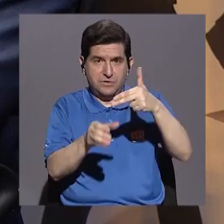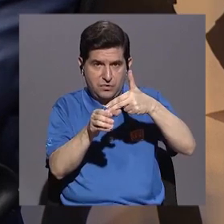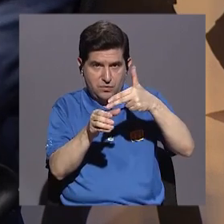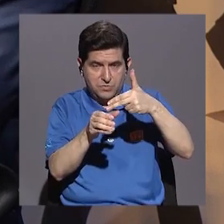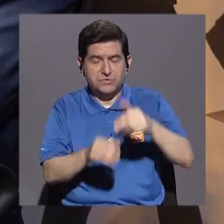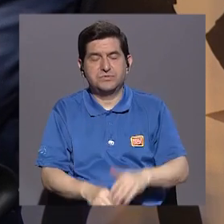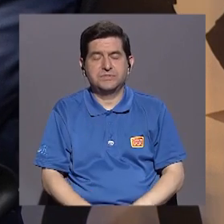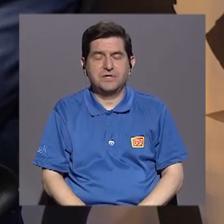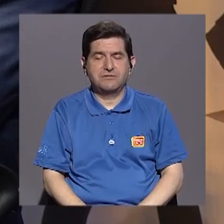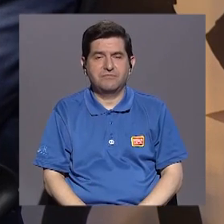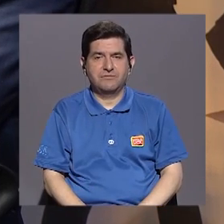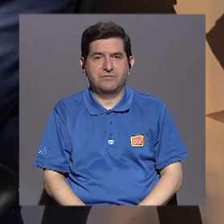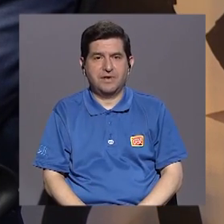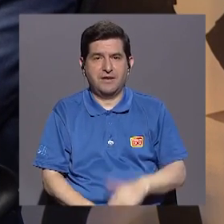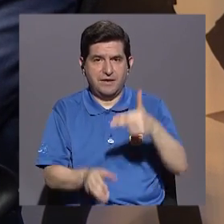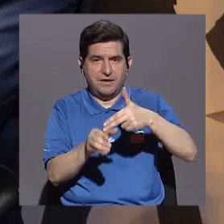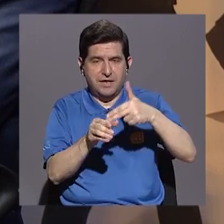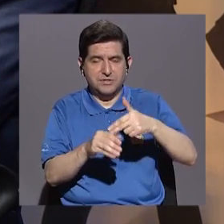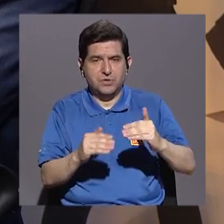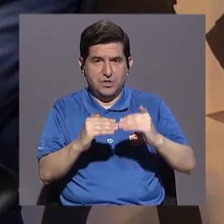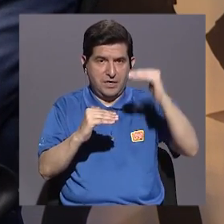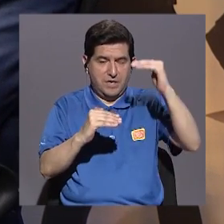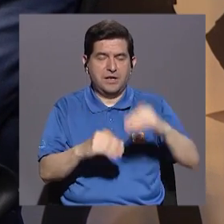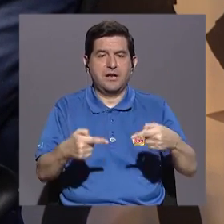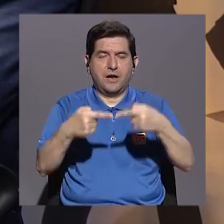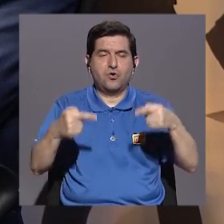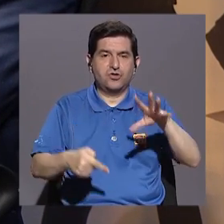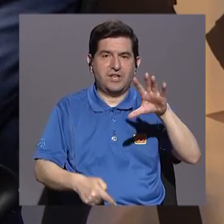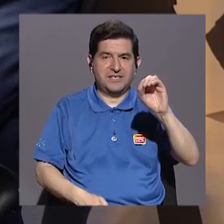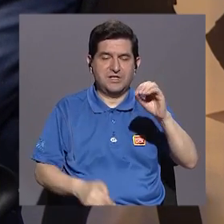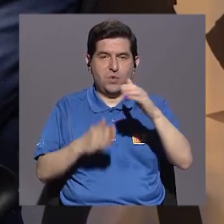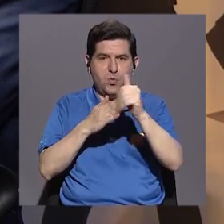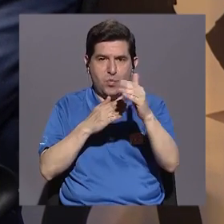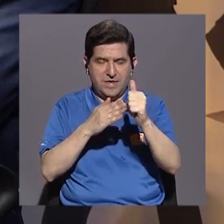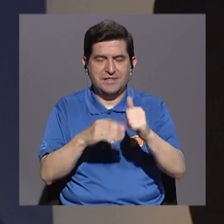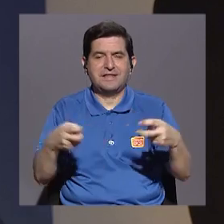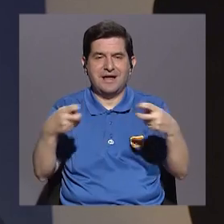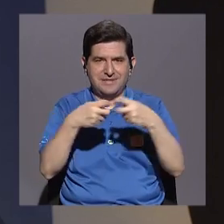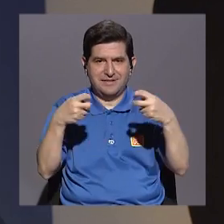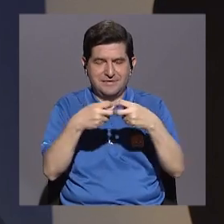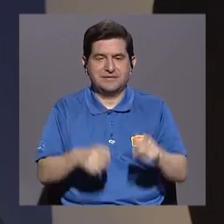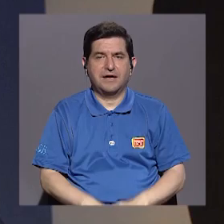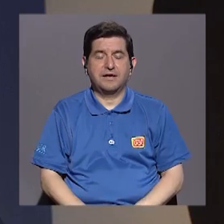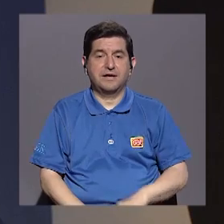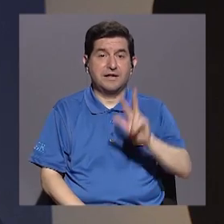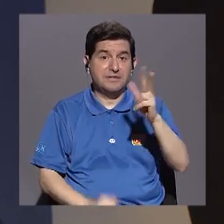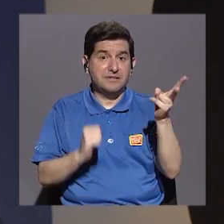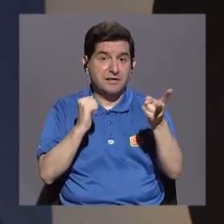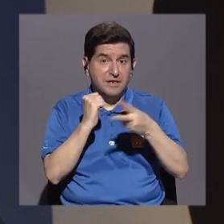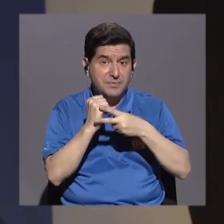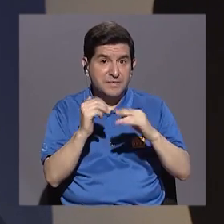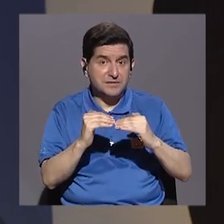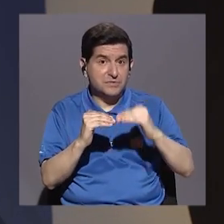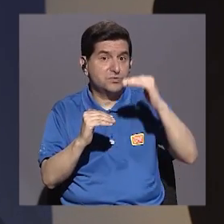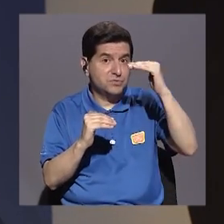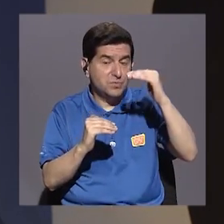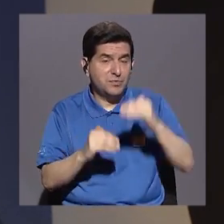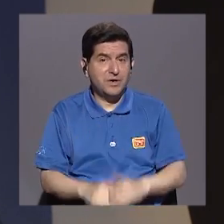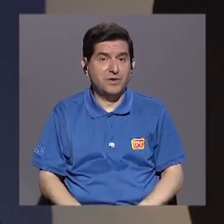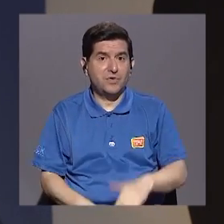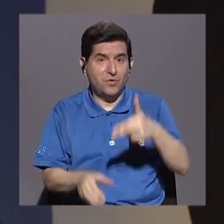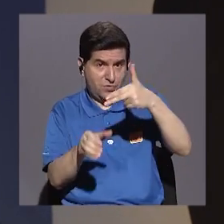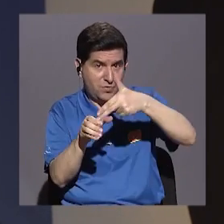gasolina súper contra 50 dólares de electricidad y tres veces estrés ver el